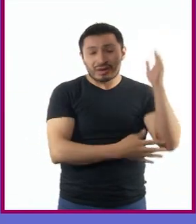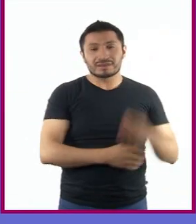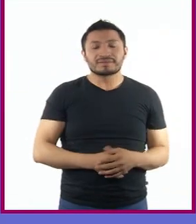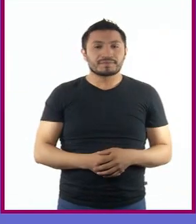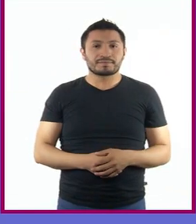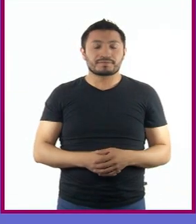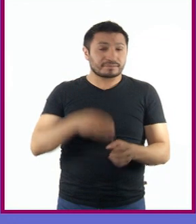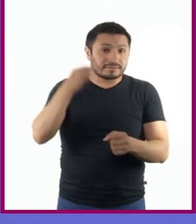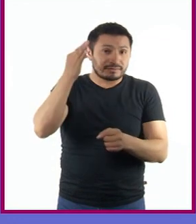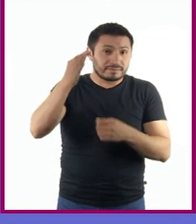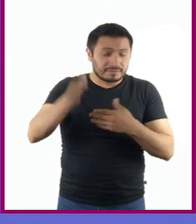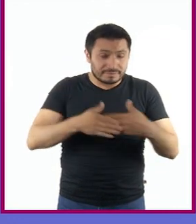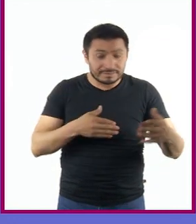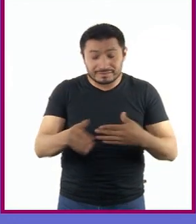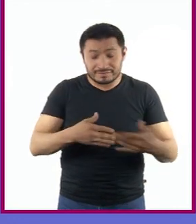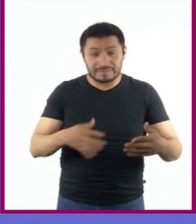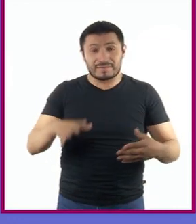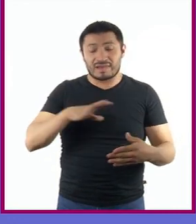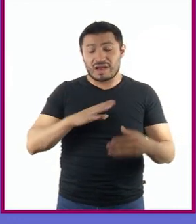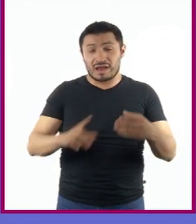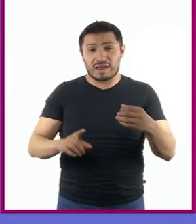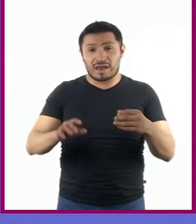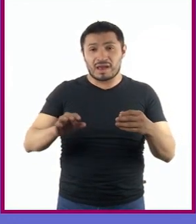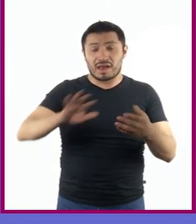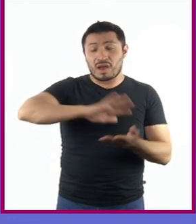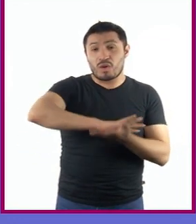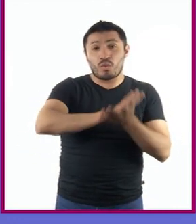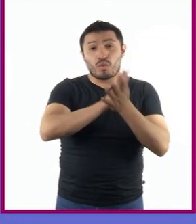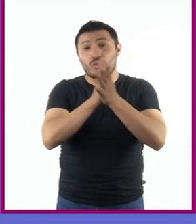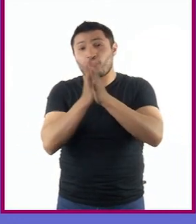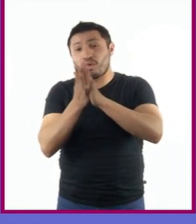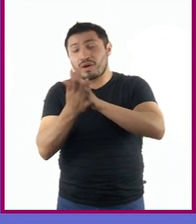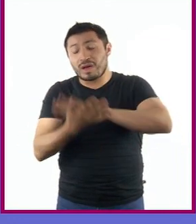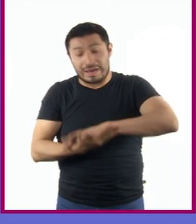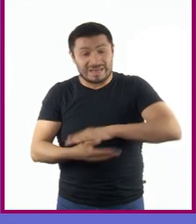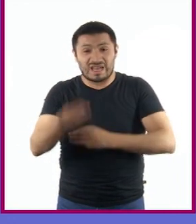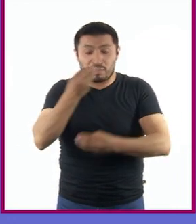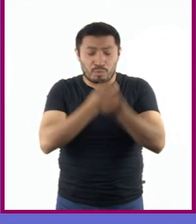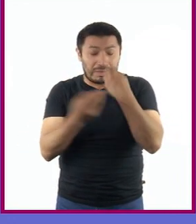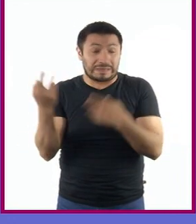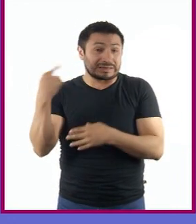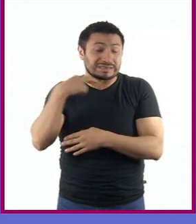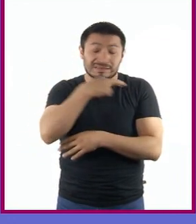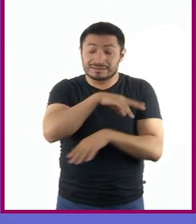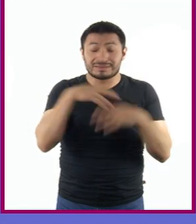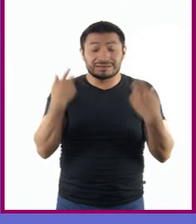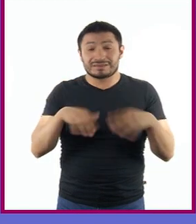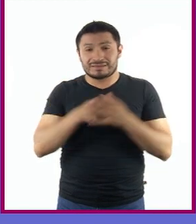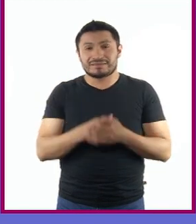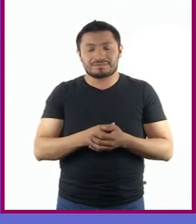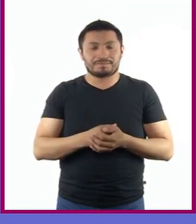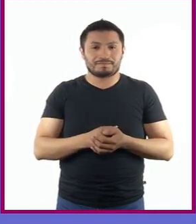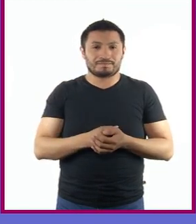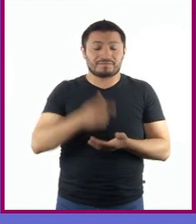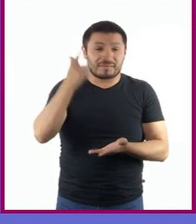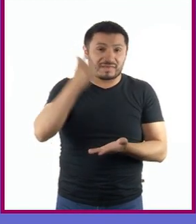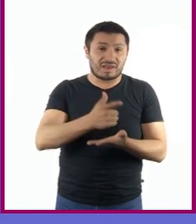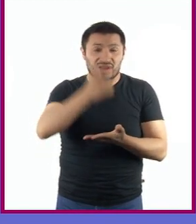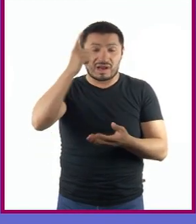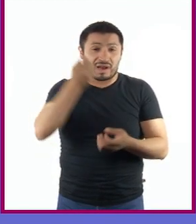Actualmente nos enfrentamos a un proceso de transición alimentaria muy rápido, que ha tenido consecuencias graves en nuestra